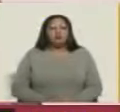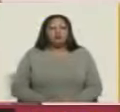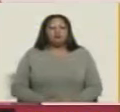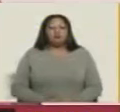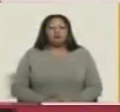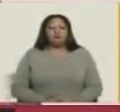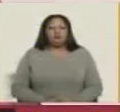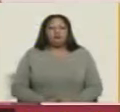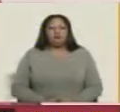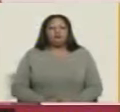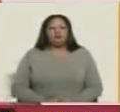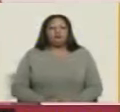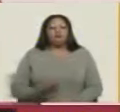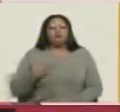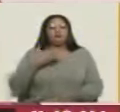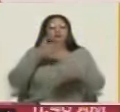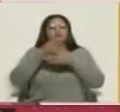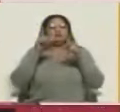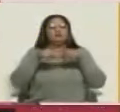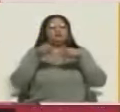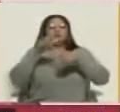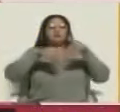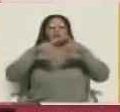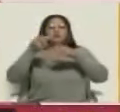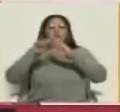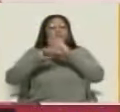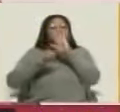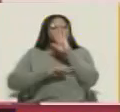esa cita electoral, cumplamos con